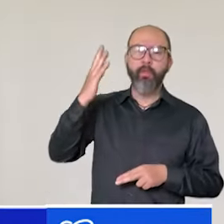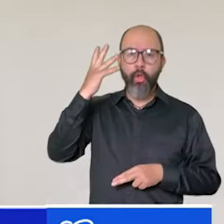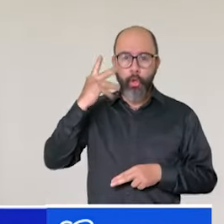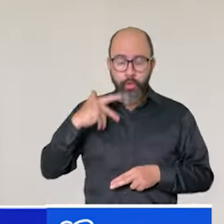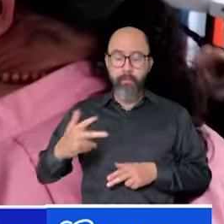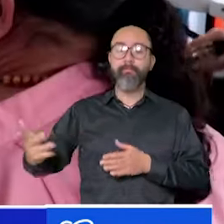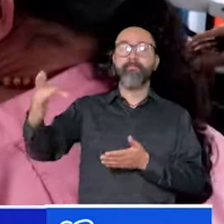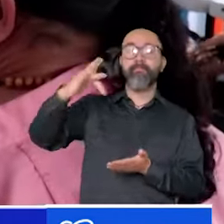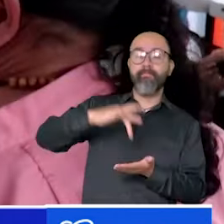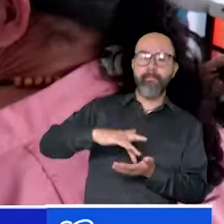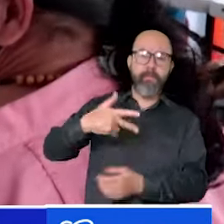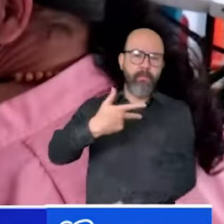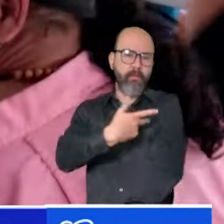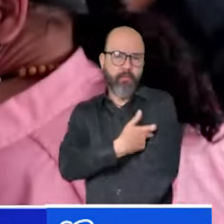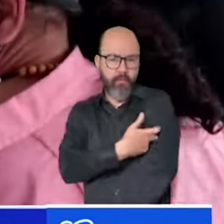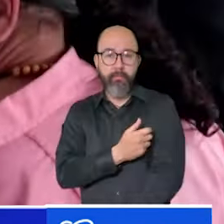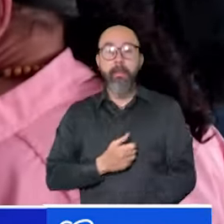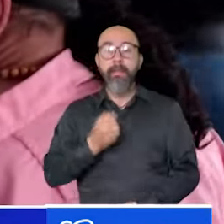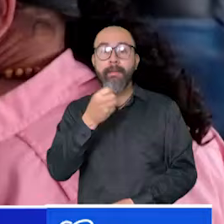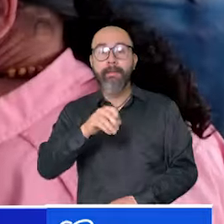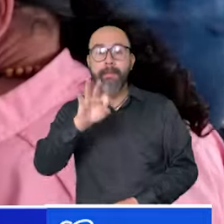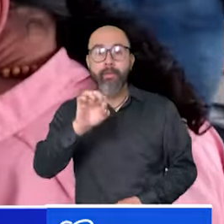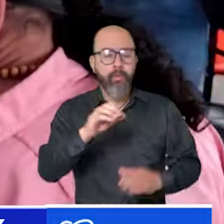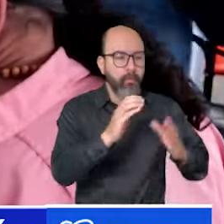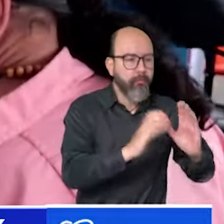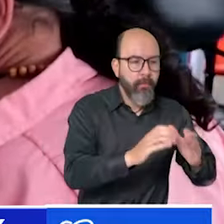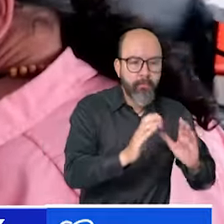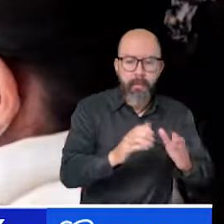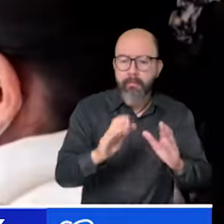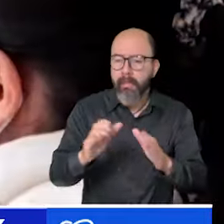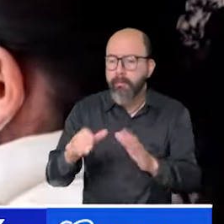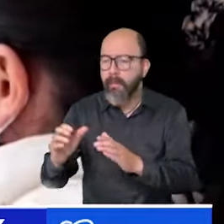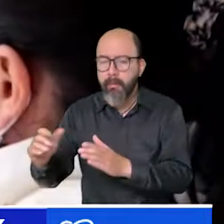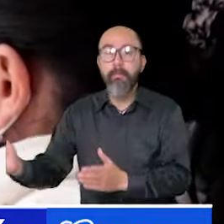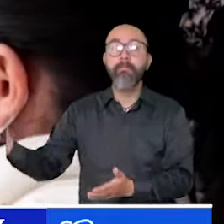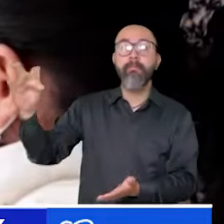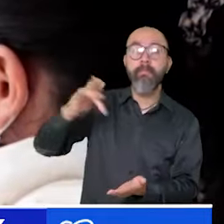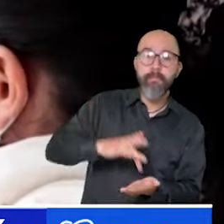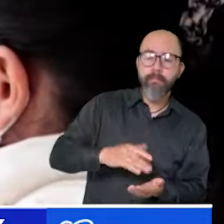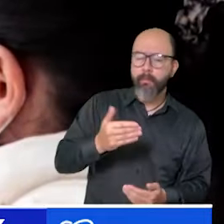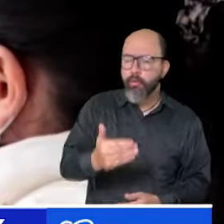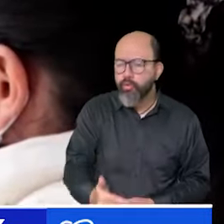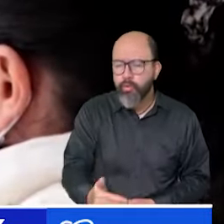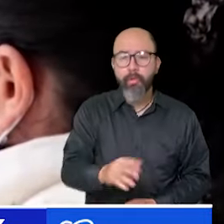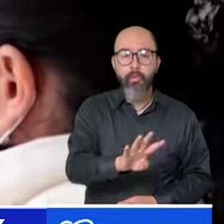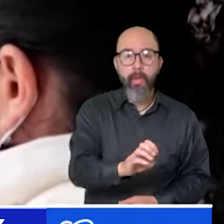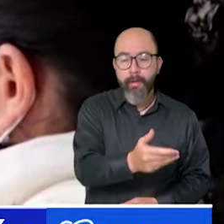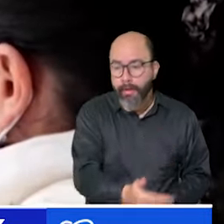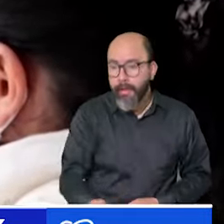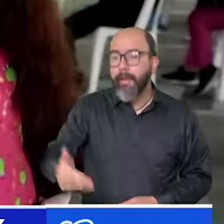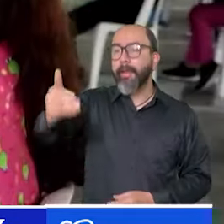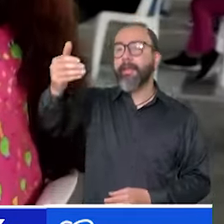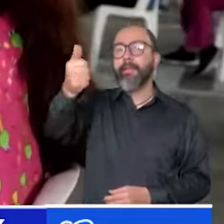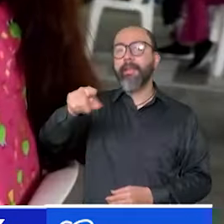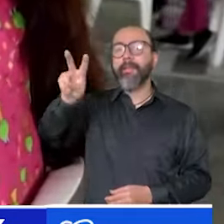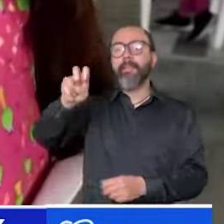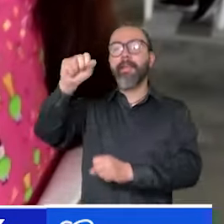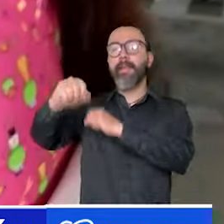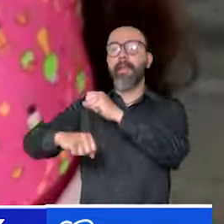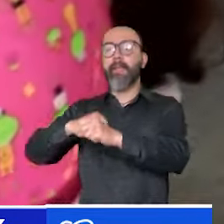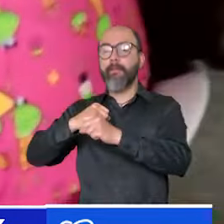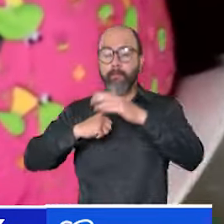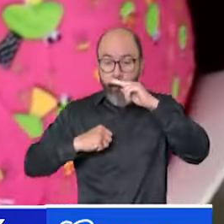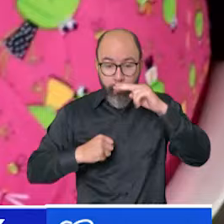vacunación hay 18 puntos habilitados en toda la ciudad donde pueden llevar a las niñas entre 9 y 17 años y niños entre 9 y